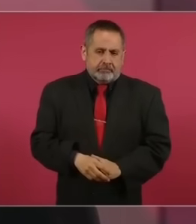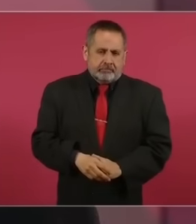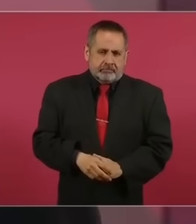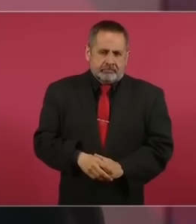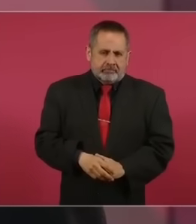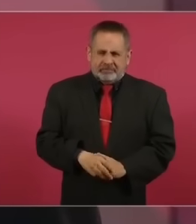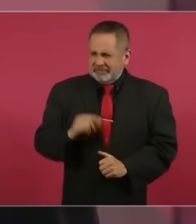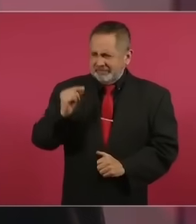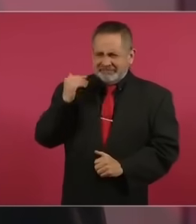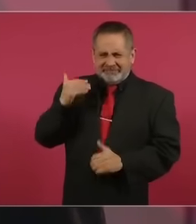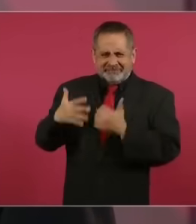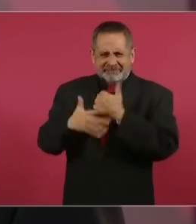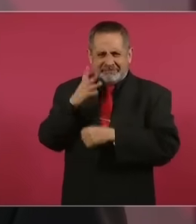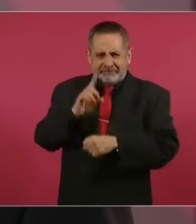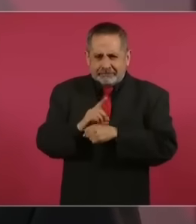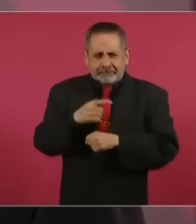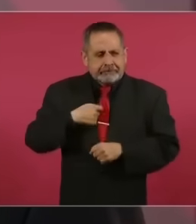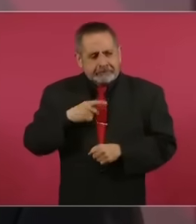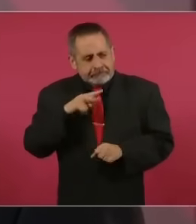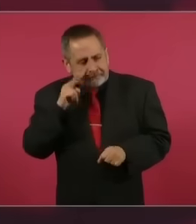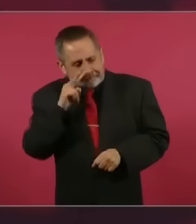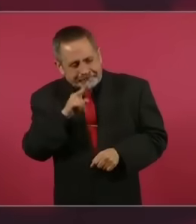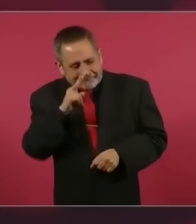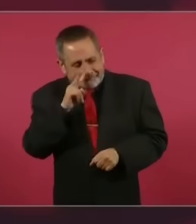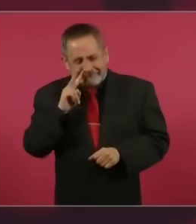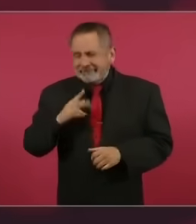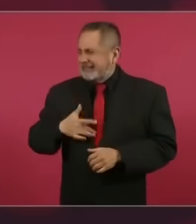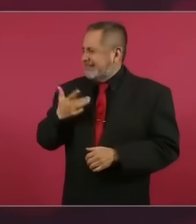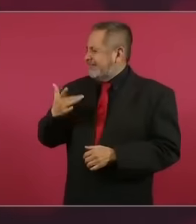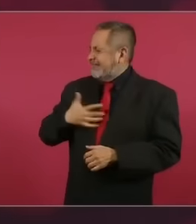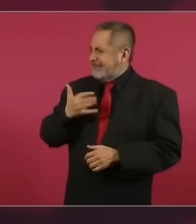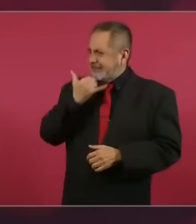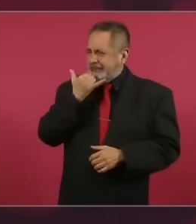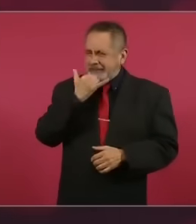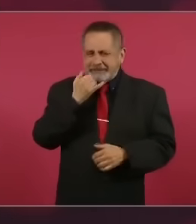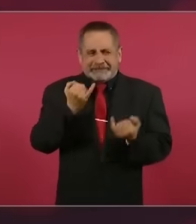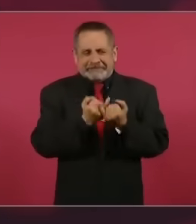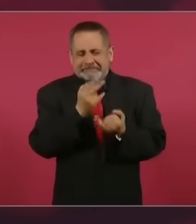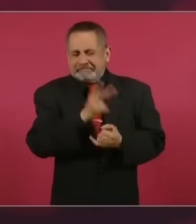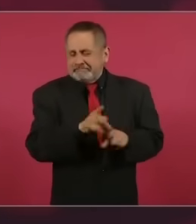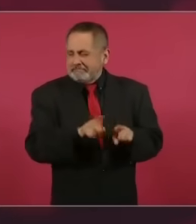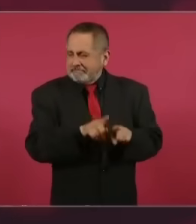Hace como 15 días, porque ya veíamos venir, igual que la liberación